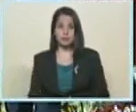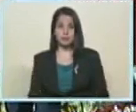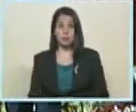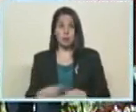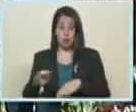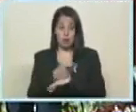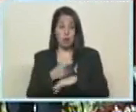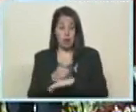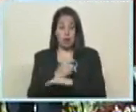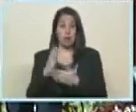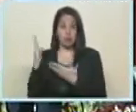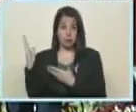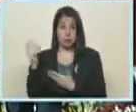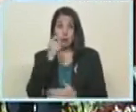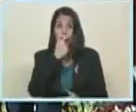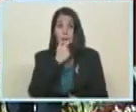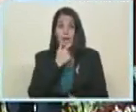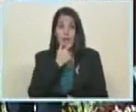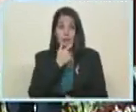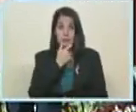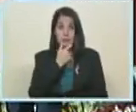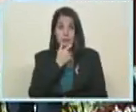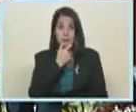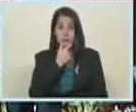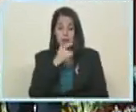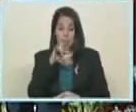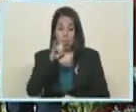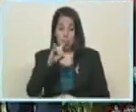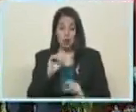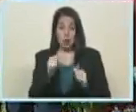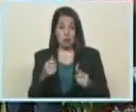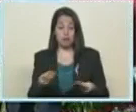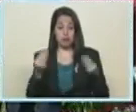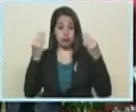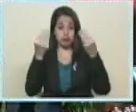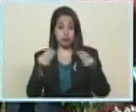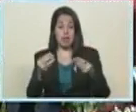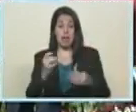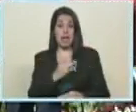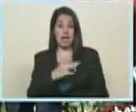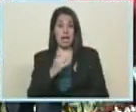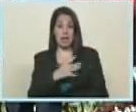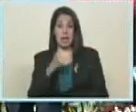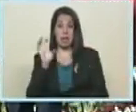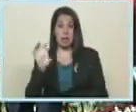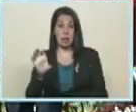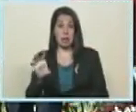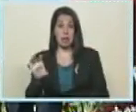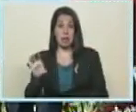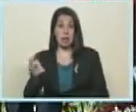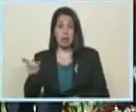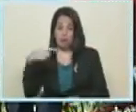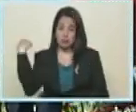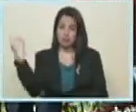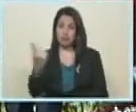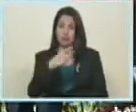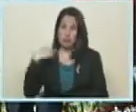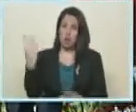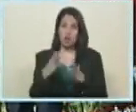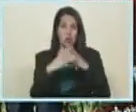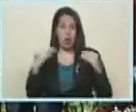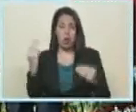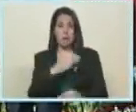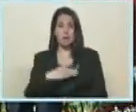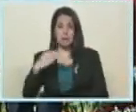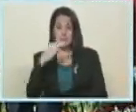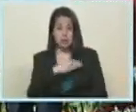gobernador Rafael Lacaba, a partir del lunes le entrego el carnet de la patria para regionalizar todas las